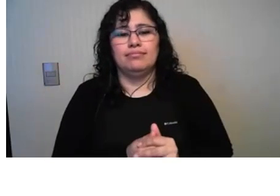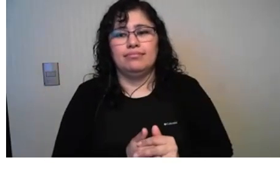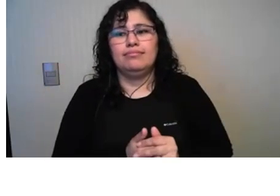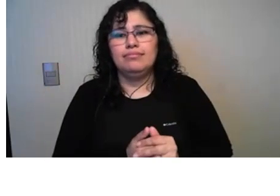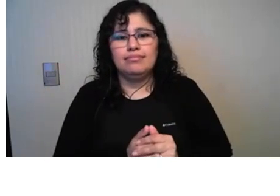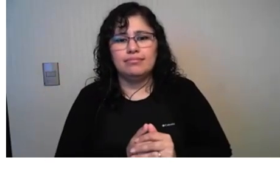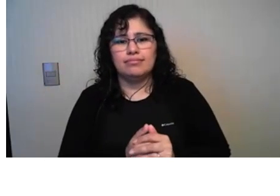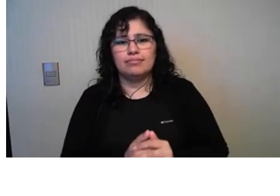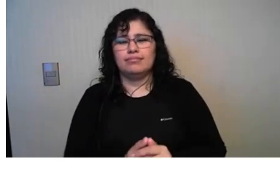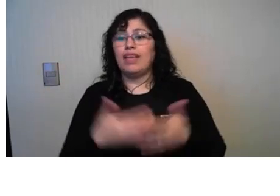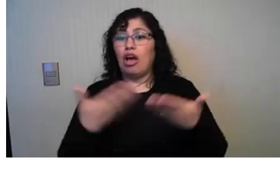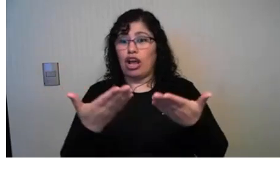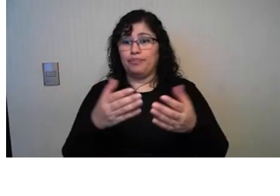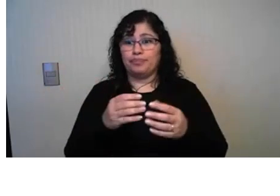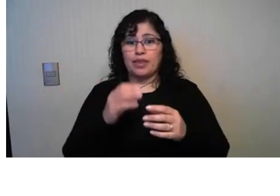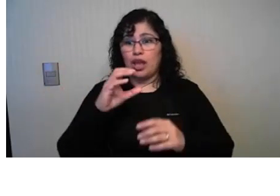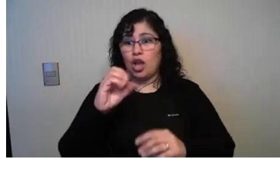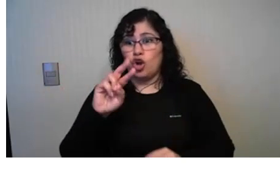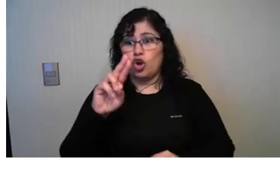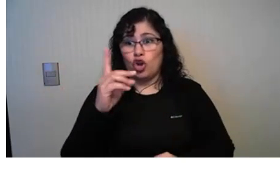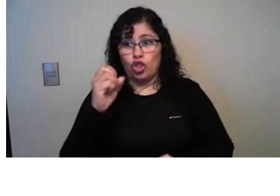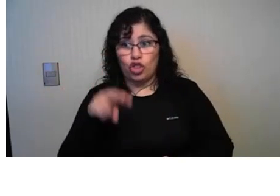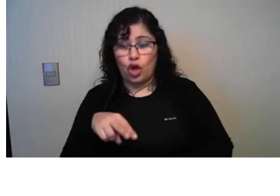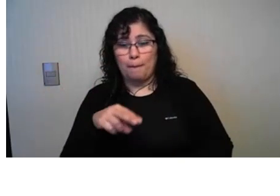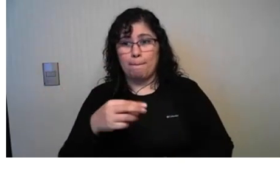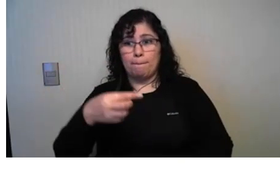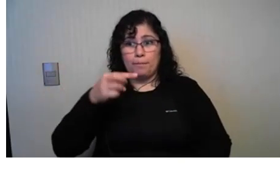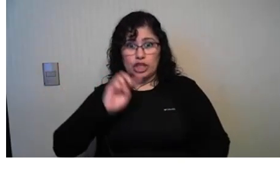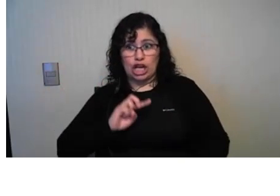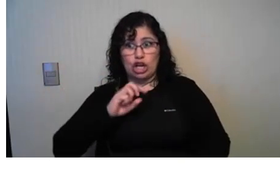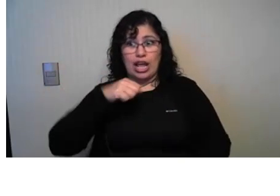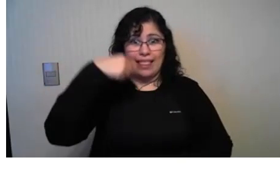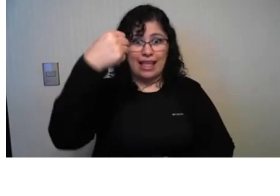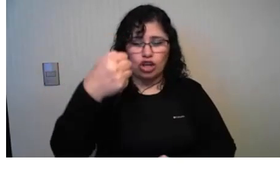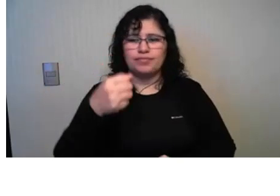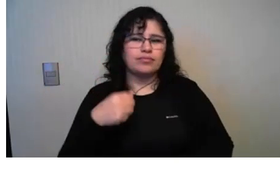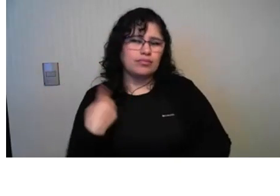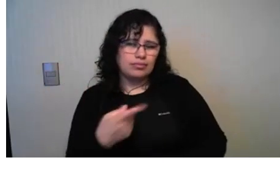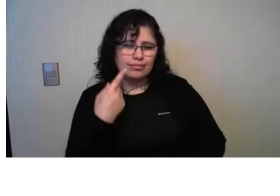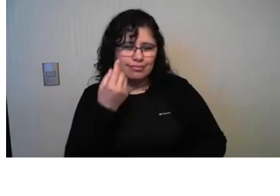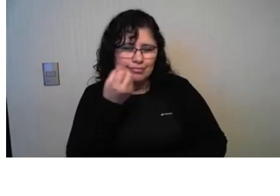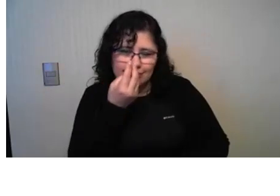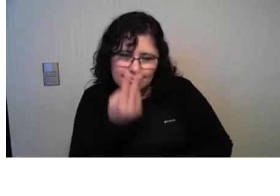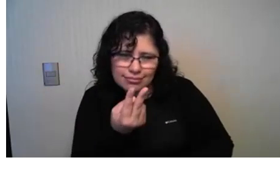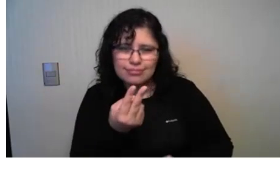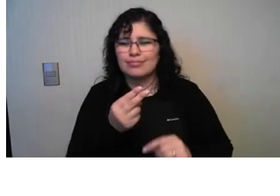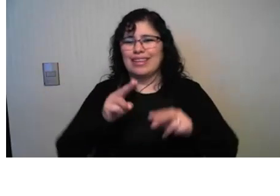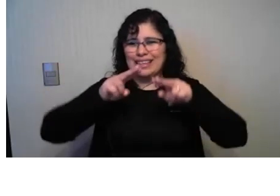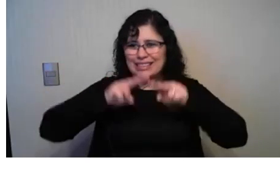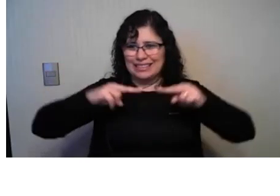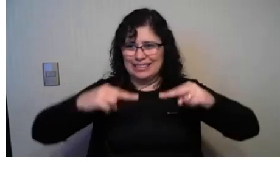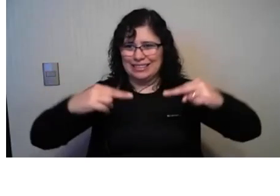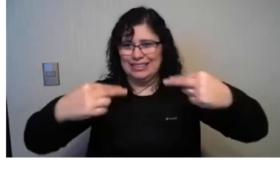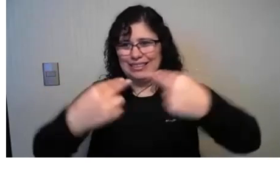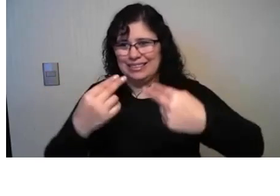Cordón posterior, lateral y posterior. Entonces aquí vamos a ubicar los distintos tractos o fascículos que están circulando por